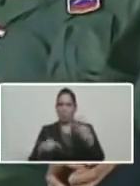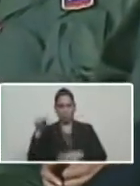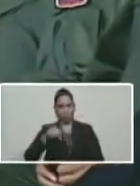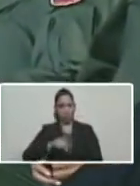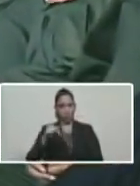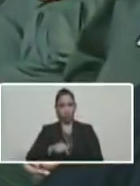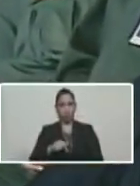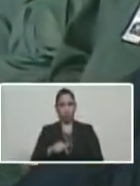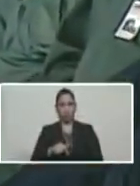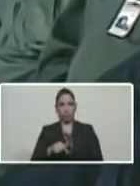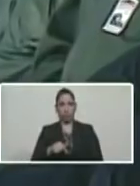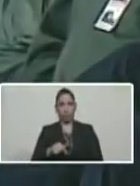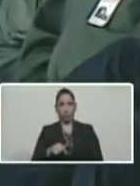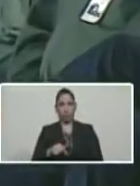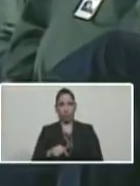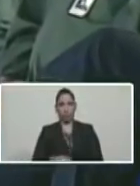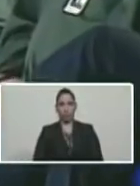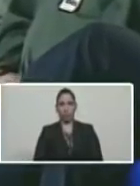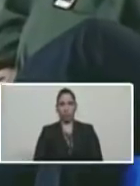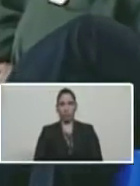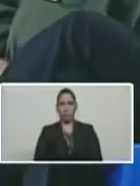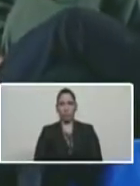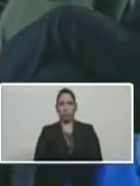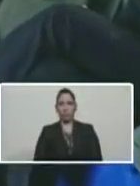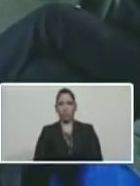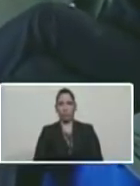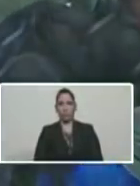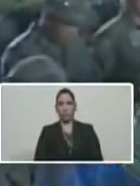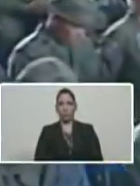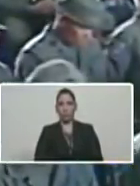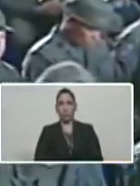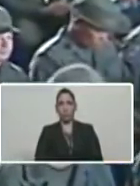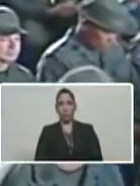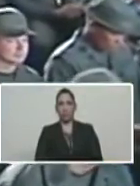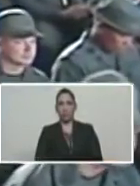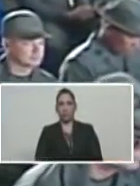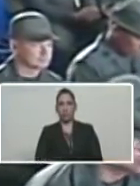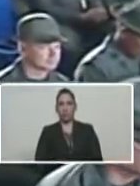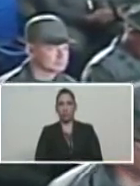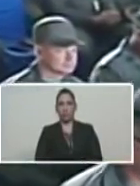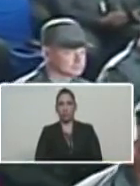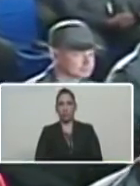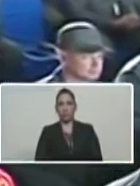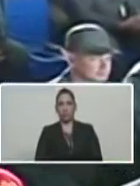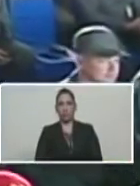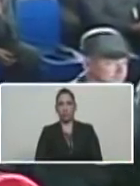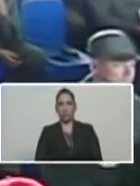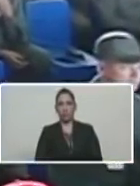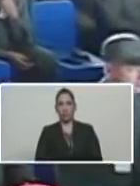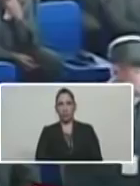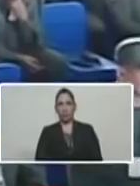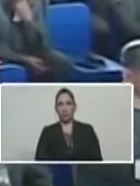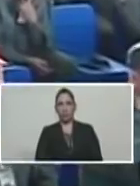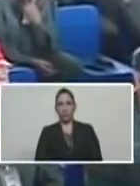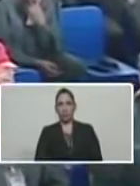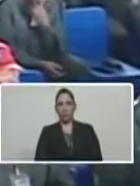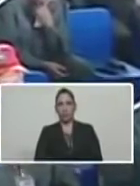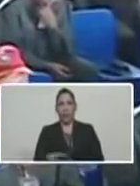la imposición de una receta ordenada por los poderosos, por los amos del valle, por el imperio mismo, hasta que llegó Hugo